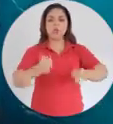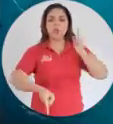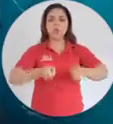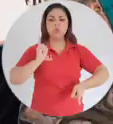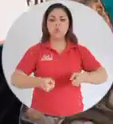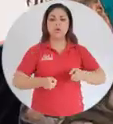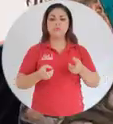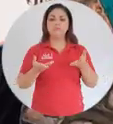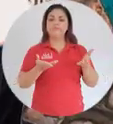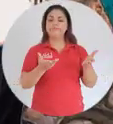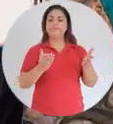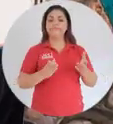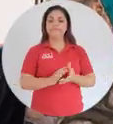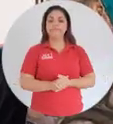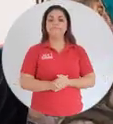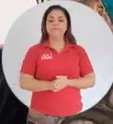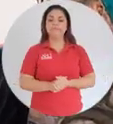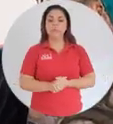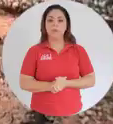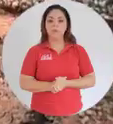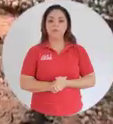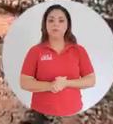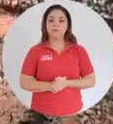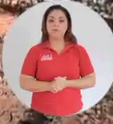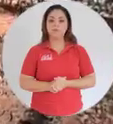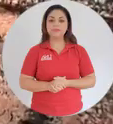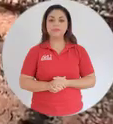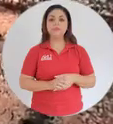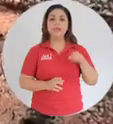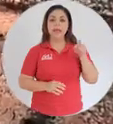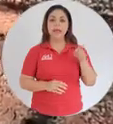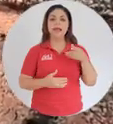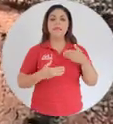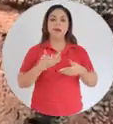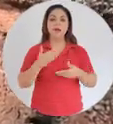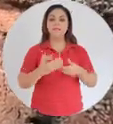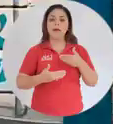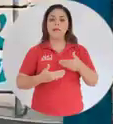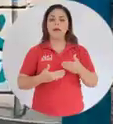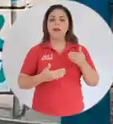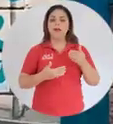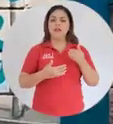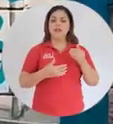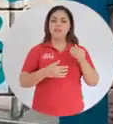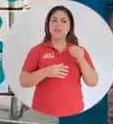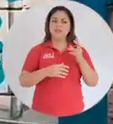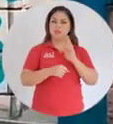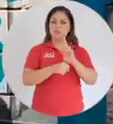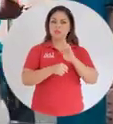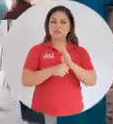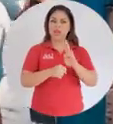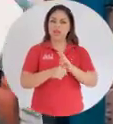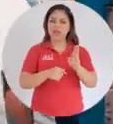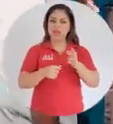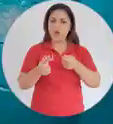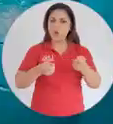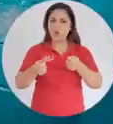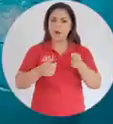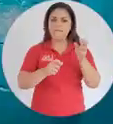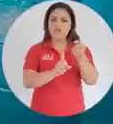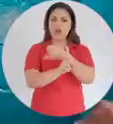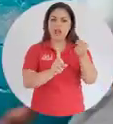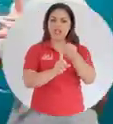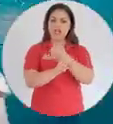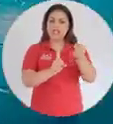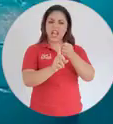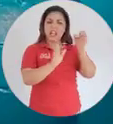autoritaria, ¿verdad? Que vemos que ha optado por ir haciendo uso de la